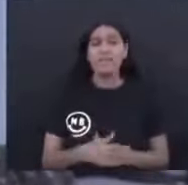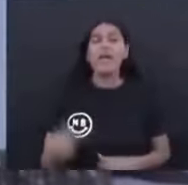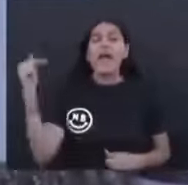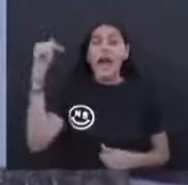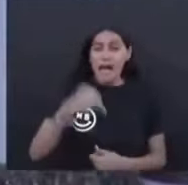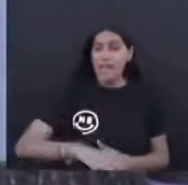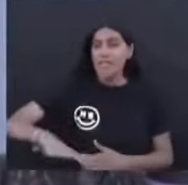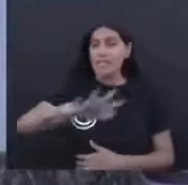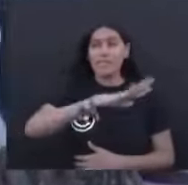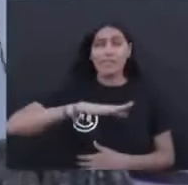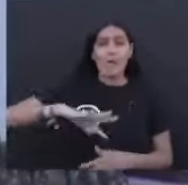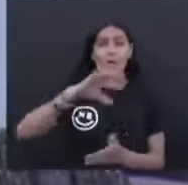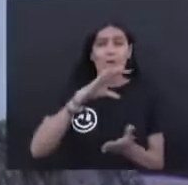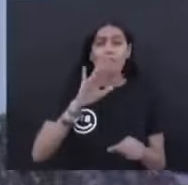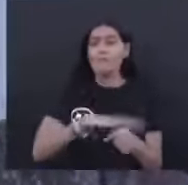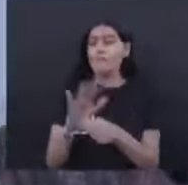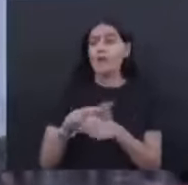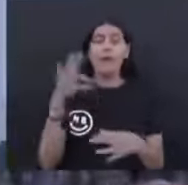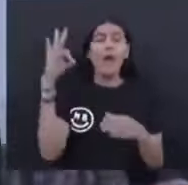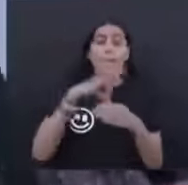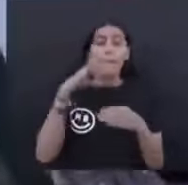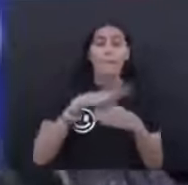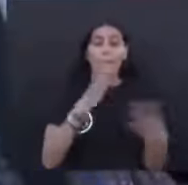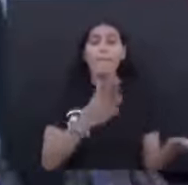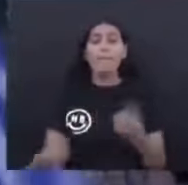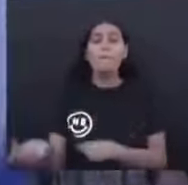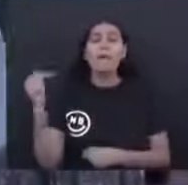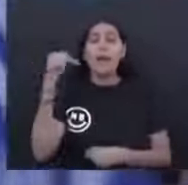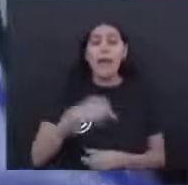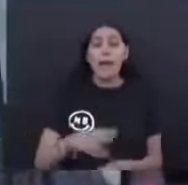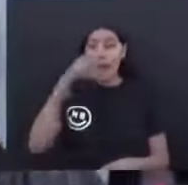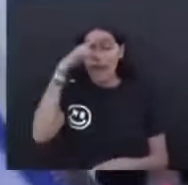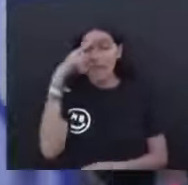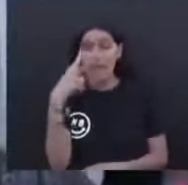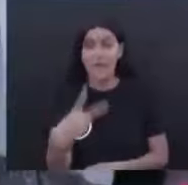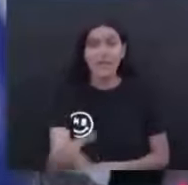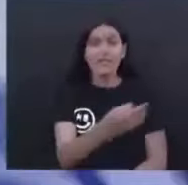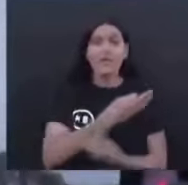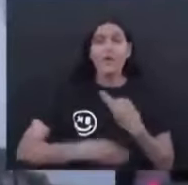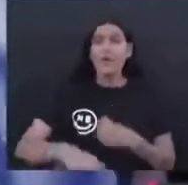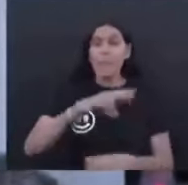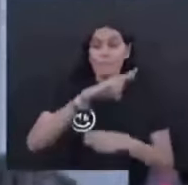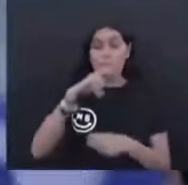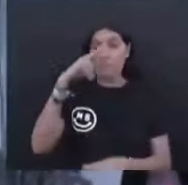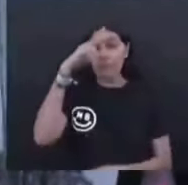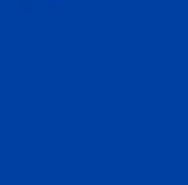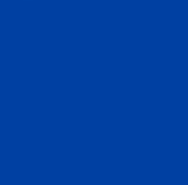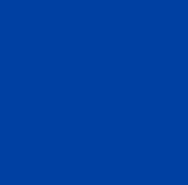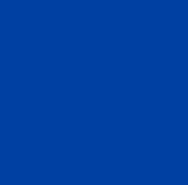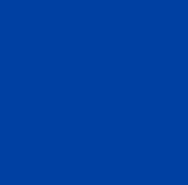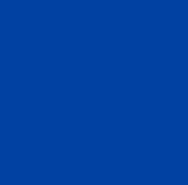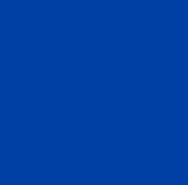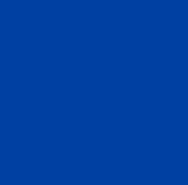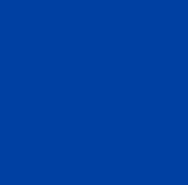votar todas y todos para que México siga siendo un país libre.